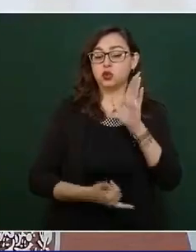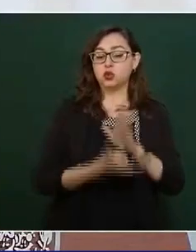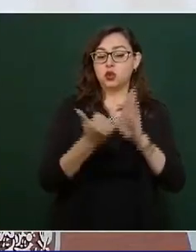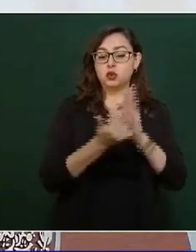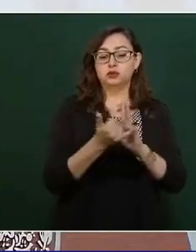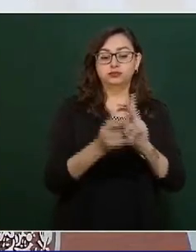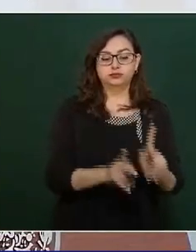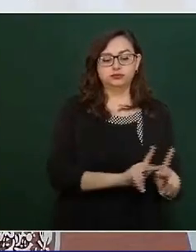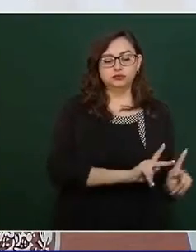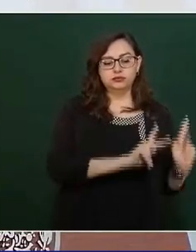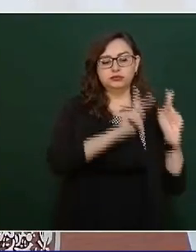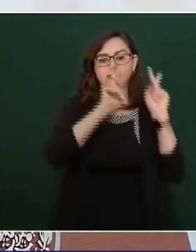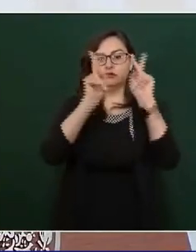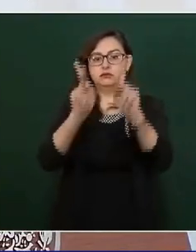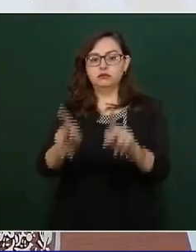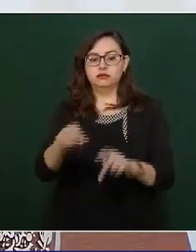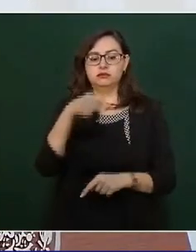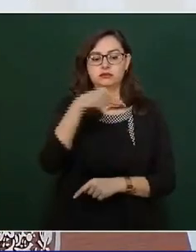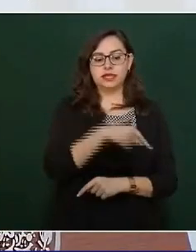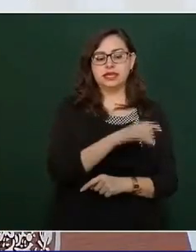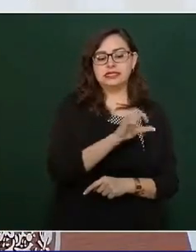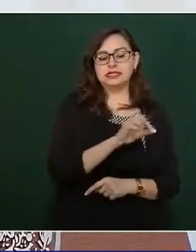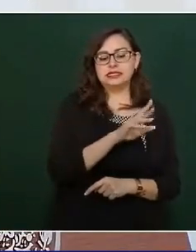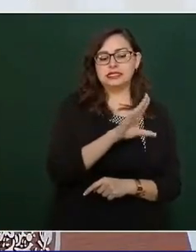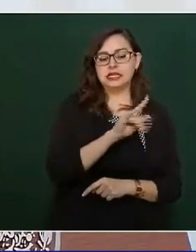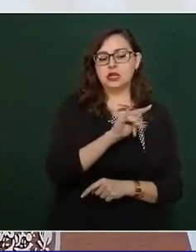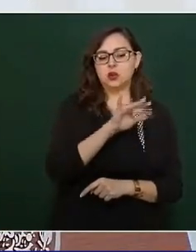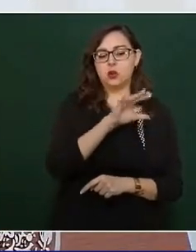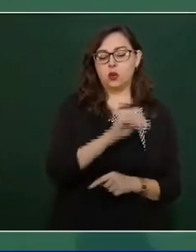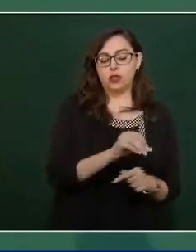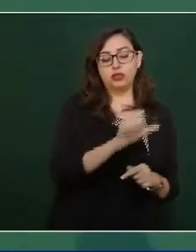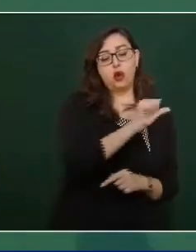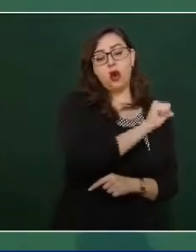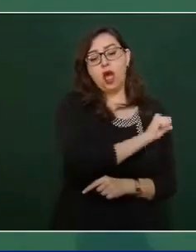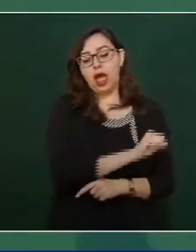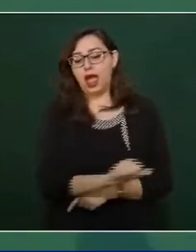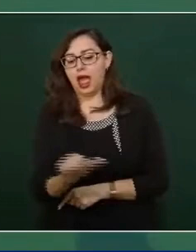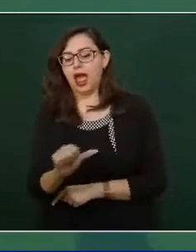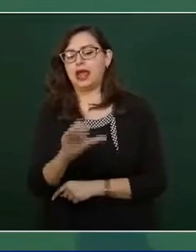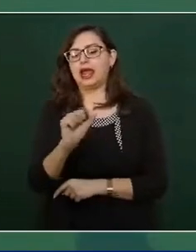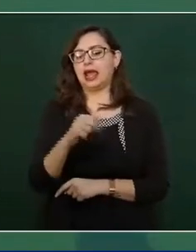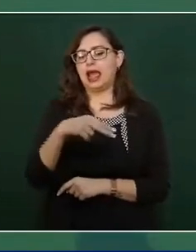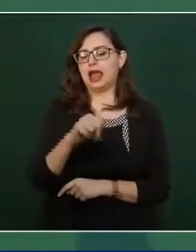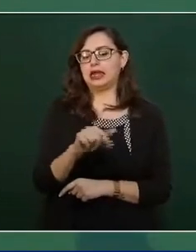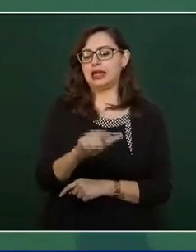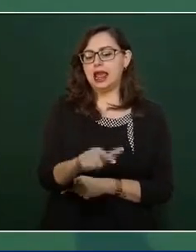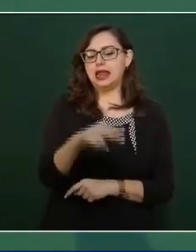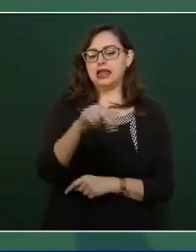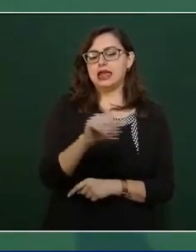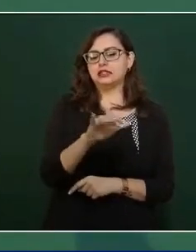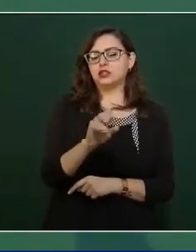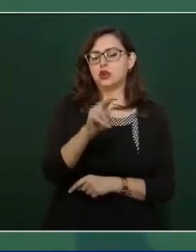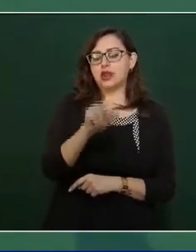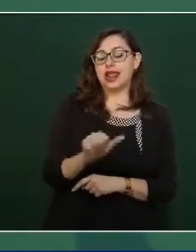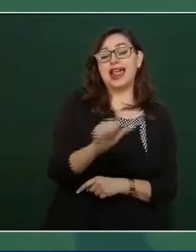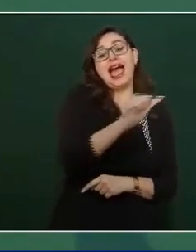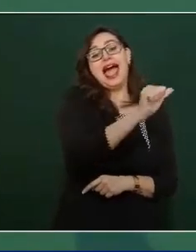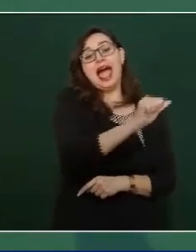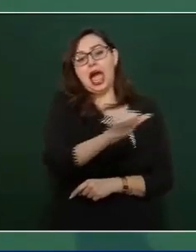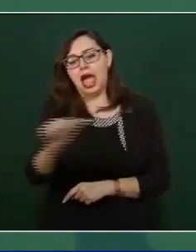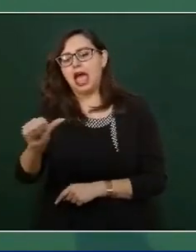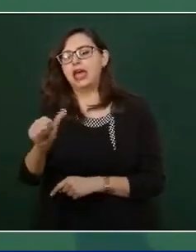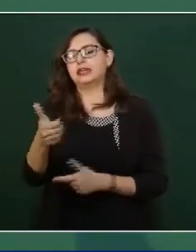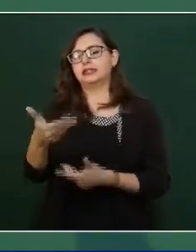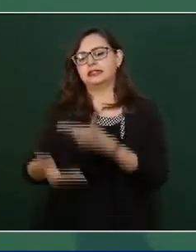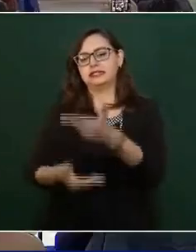a Canal Nacional para integrarse a Siervo de la Nación, que son las carreteras del Estado de México, y por otro lado toda la